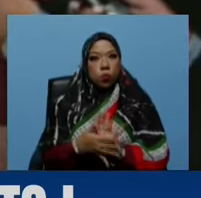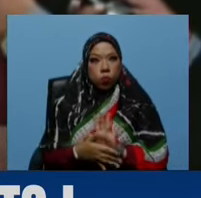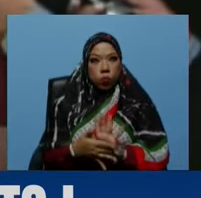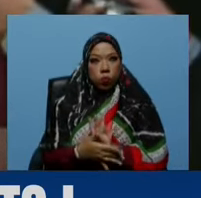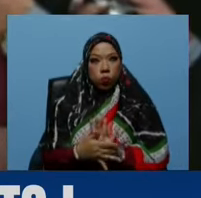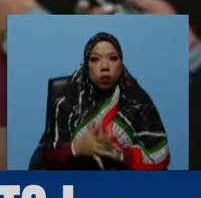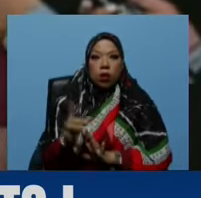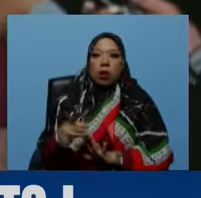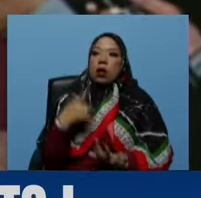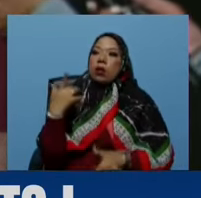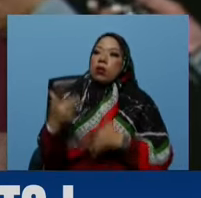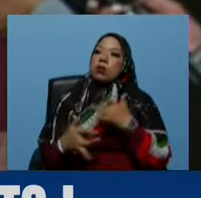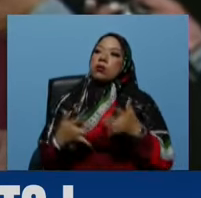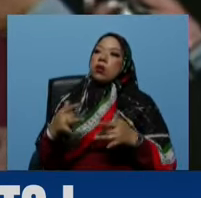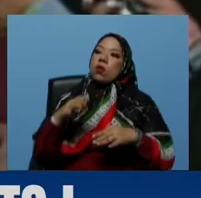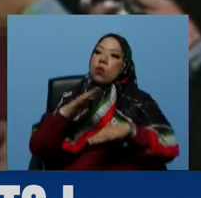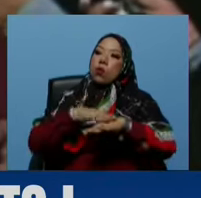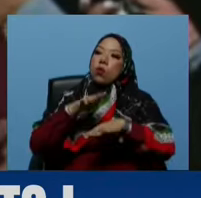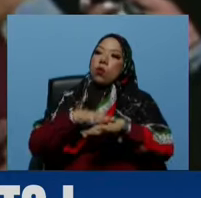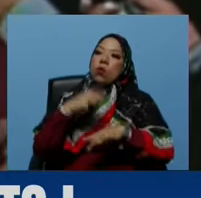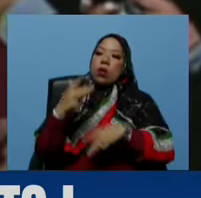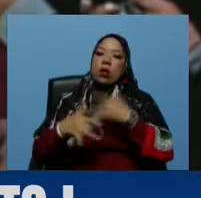la primera convocatoria,